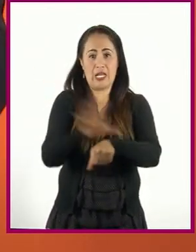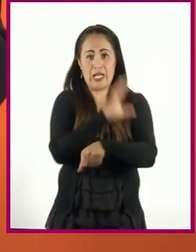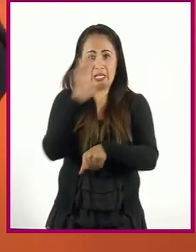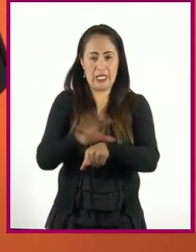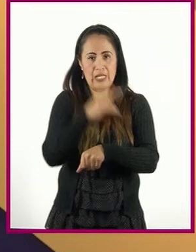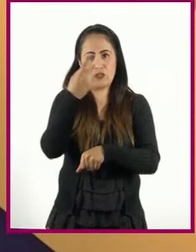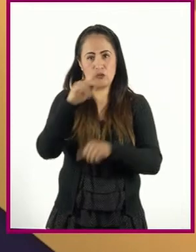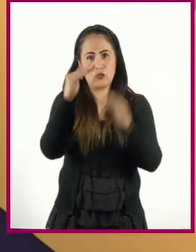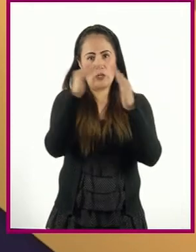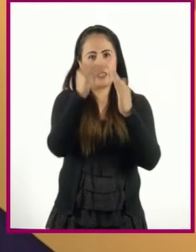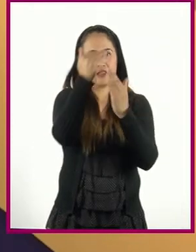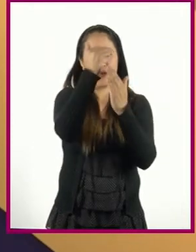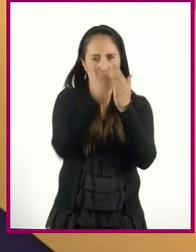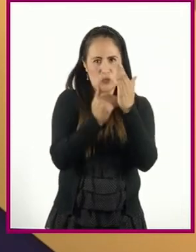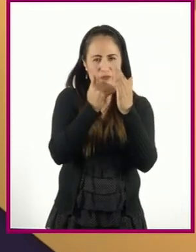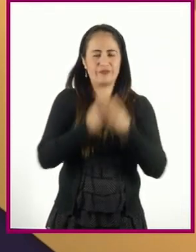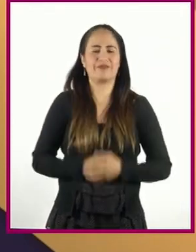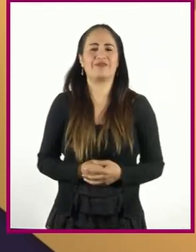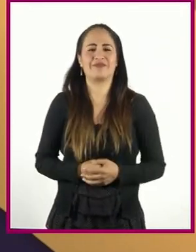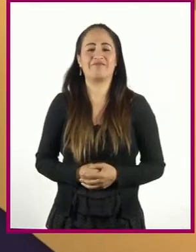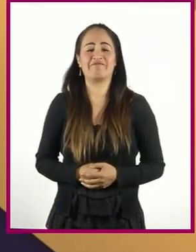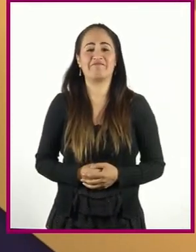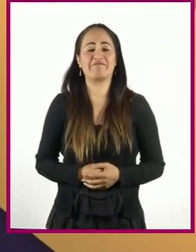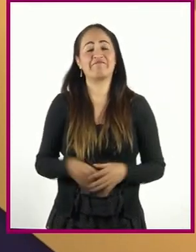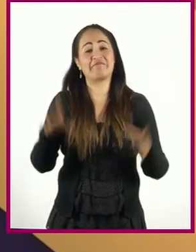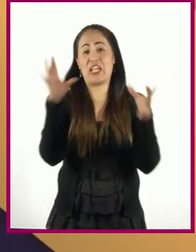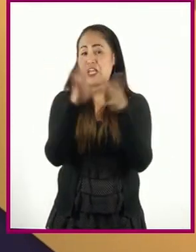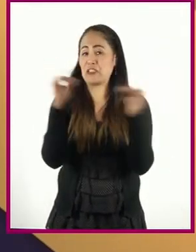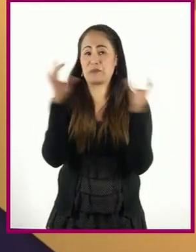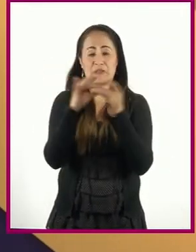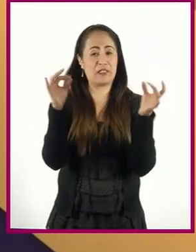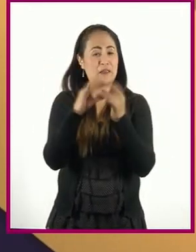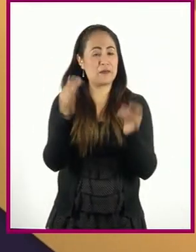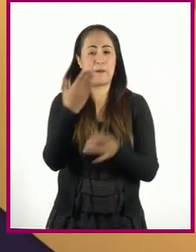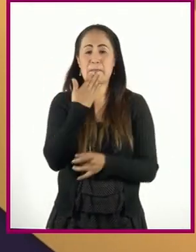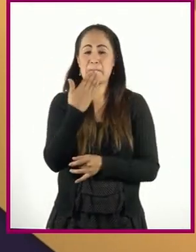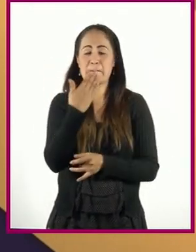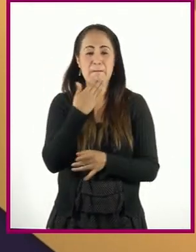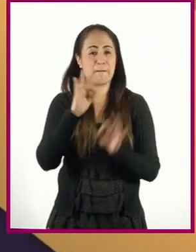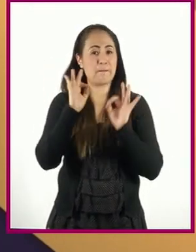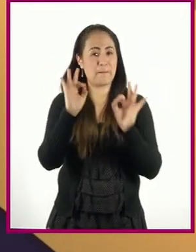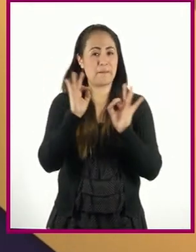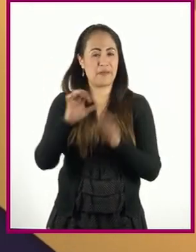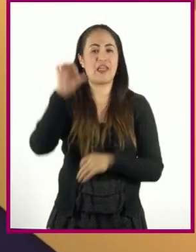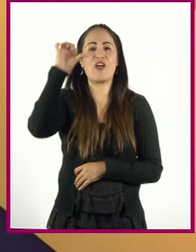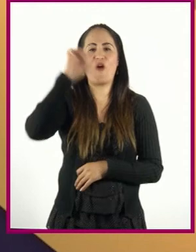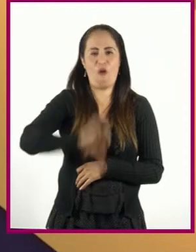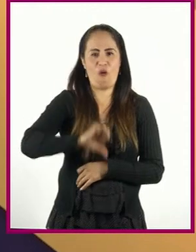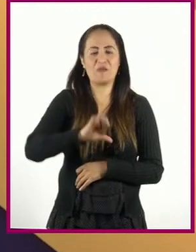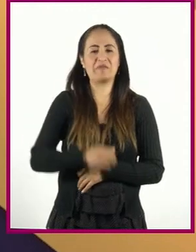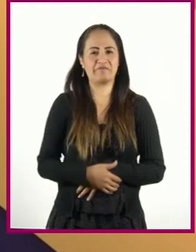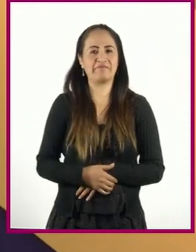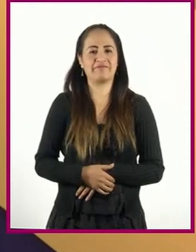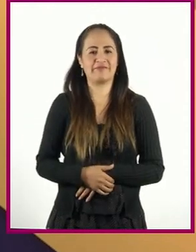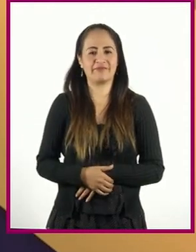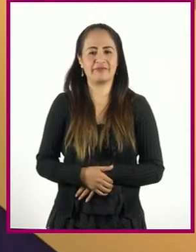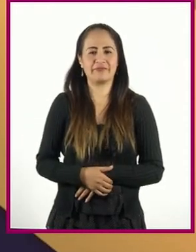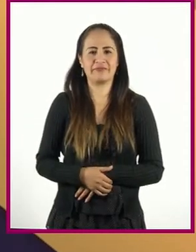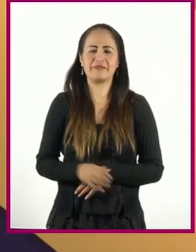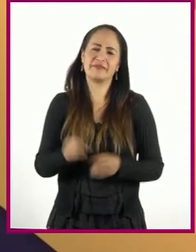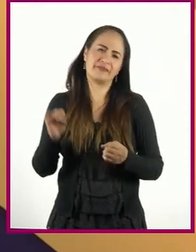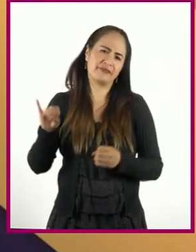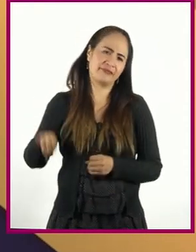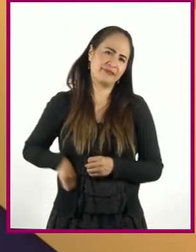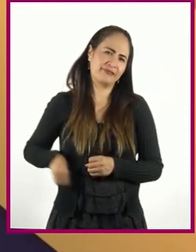sus casas. Ha sido una exposición muy productiva y benéfica la que tuvimos en esta ocasión, maestro. Es